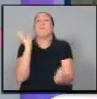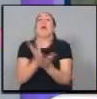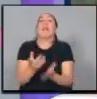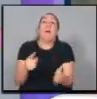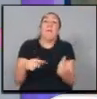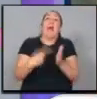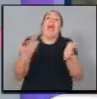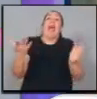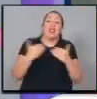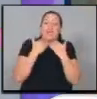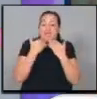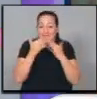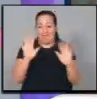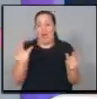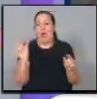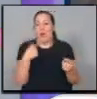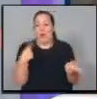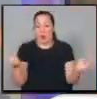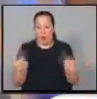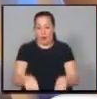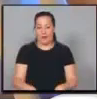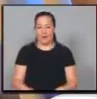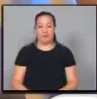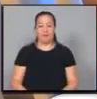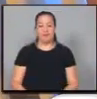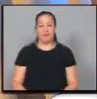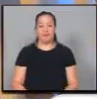siempre hay un pero. En un ratito, ya volvemos.